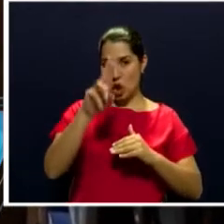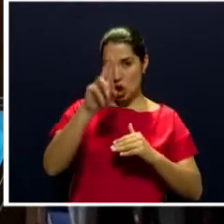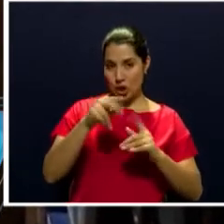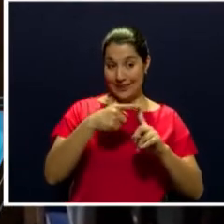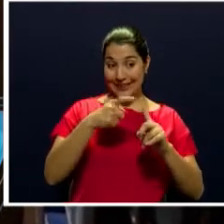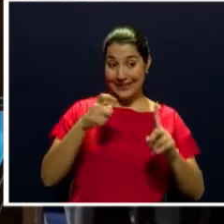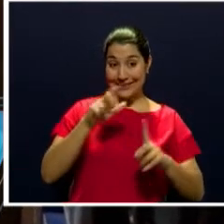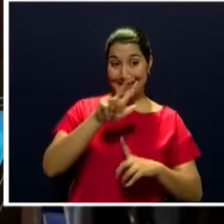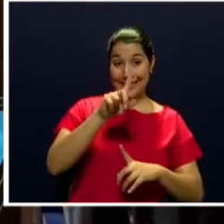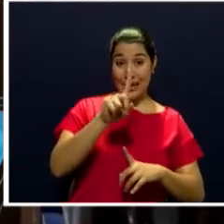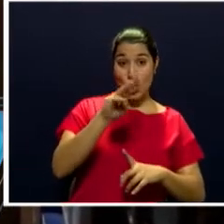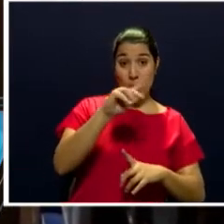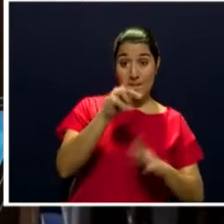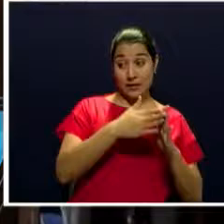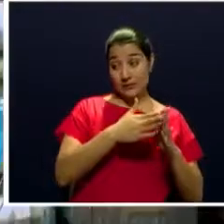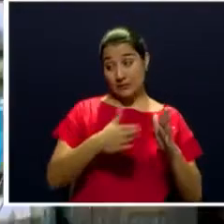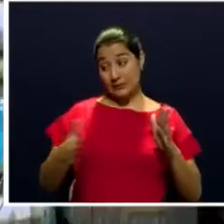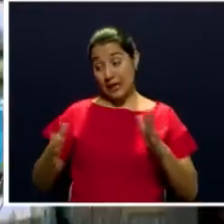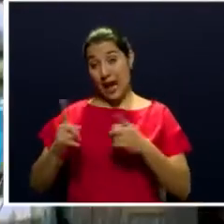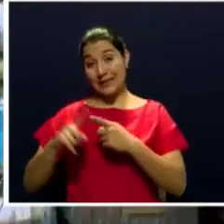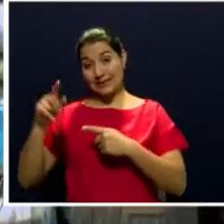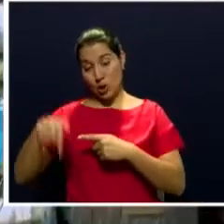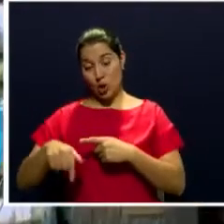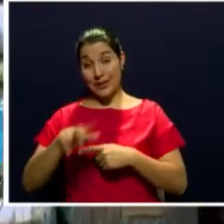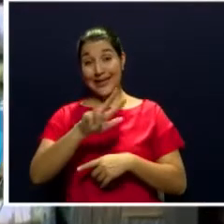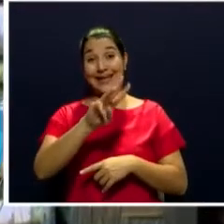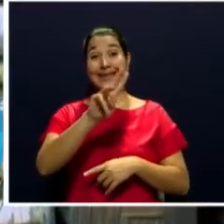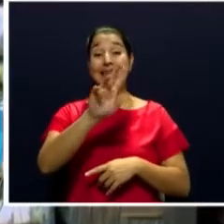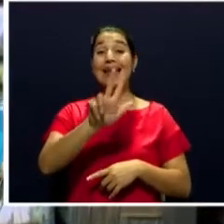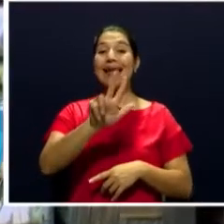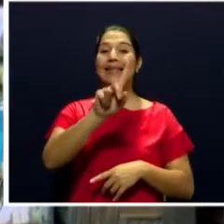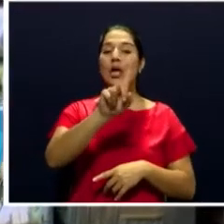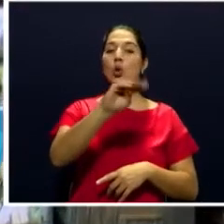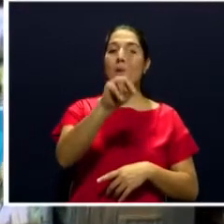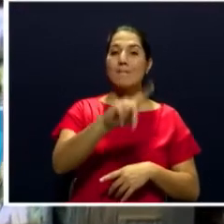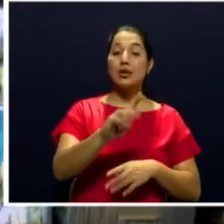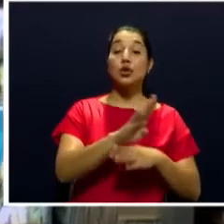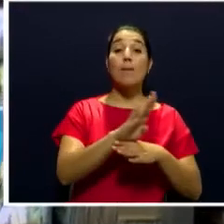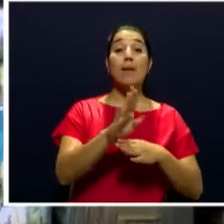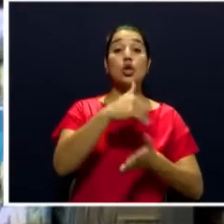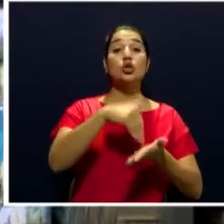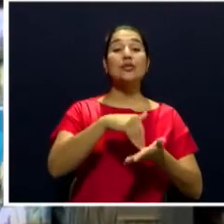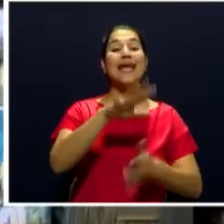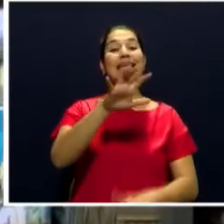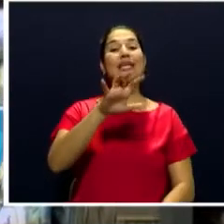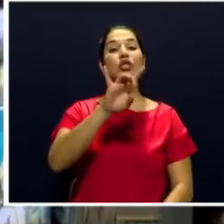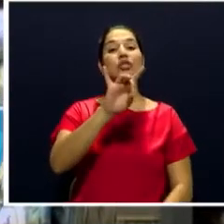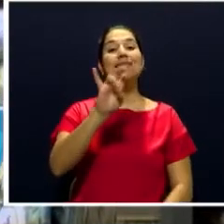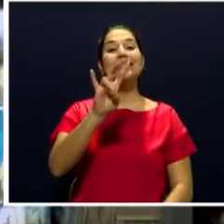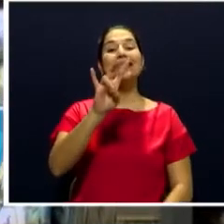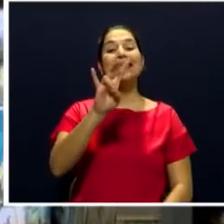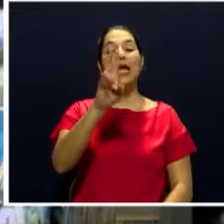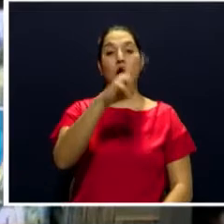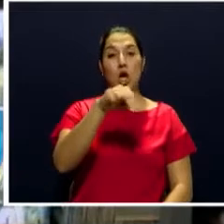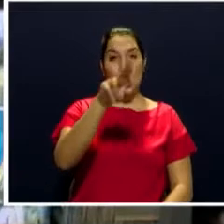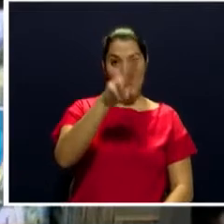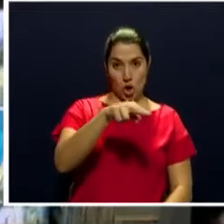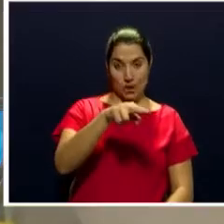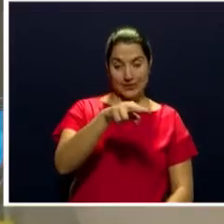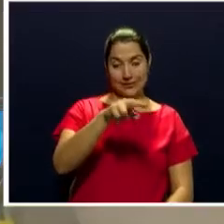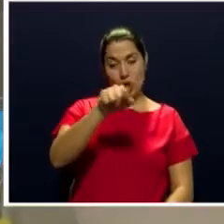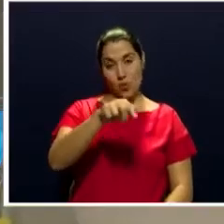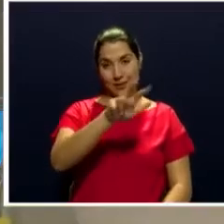fecha. Por ejemplo, el 31 de marzo, el Banco Central registraba un valor de 587 colones con 37 céntimos, mientras que